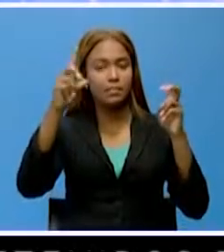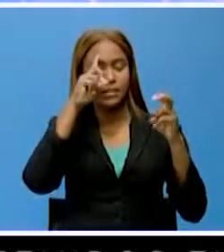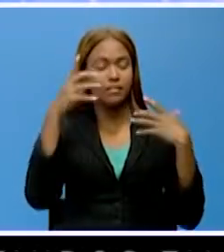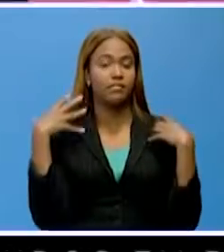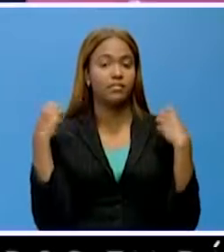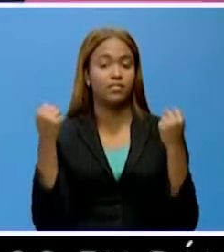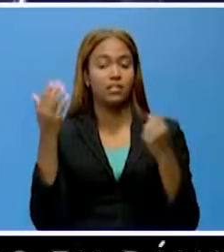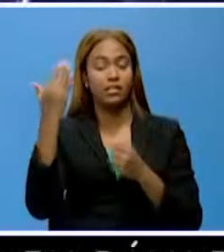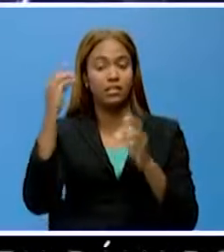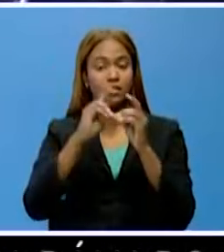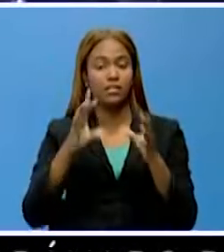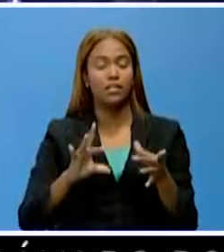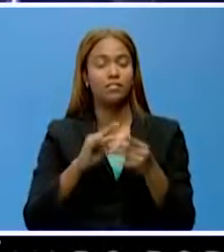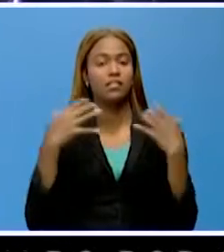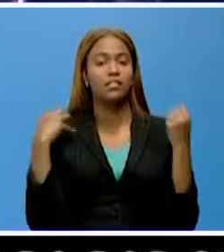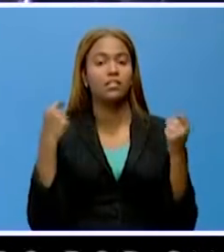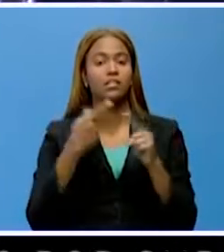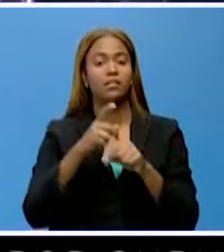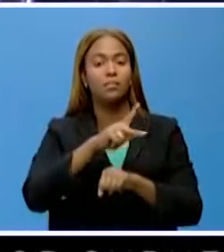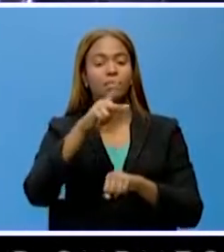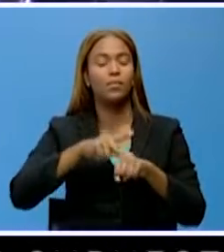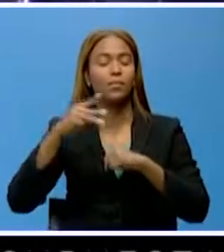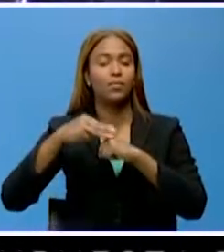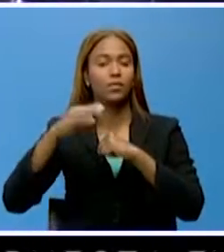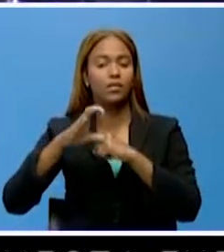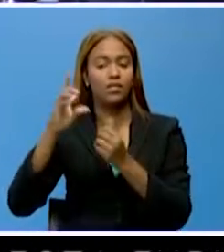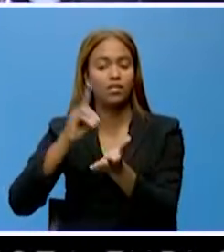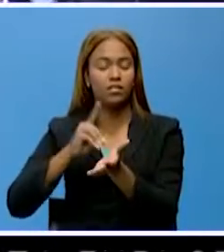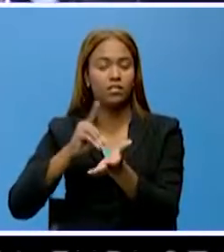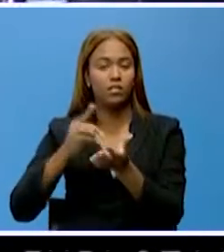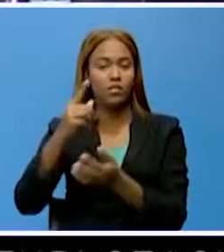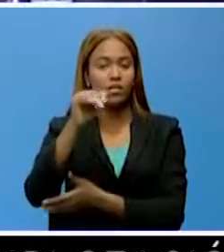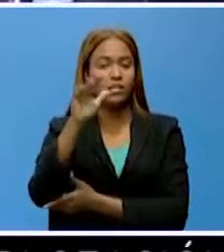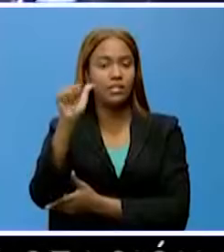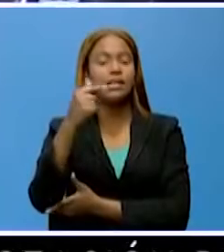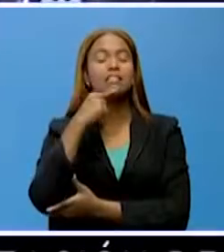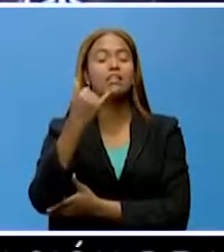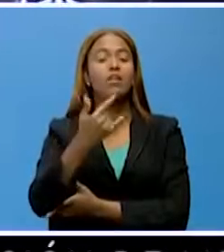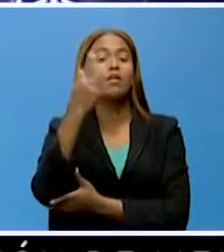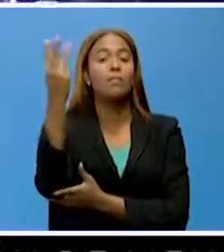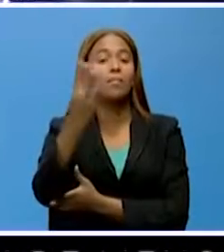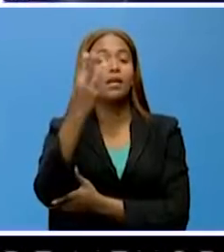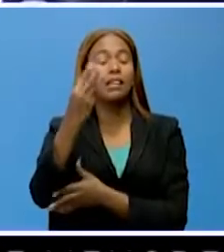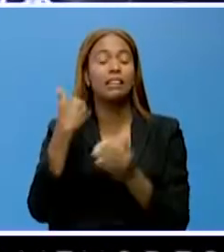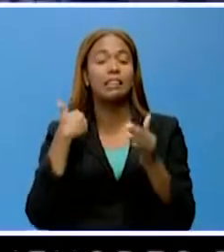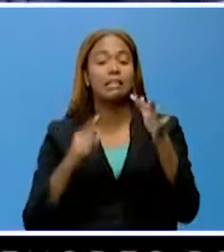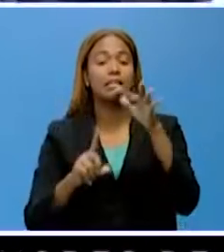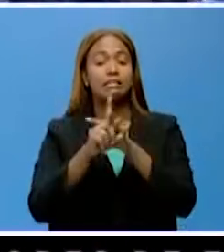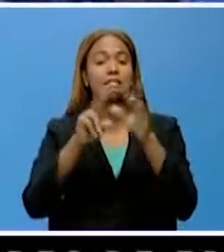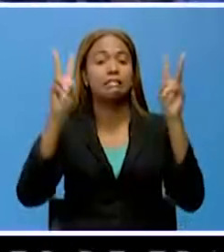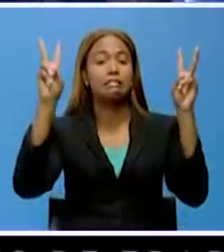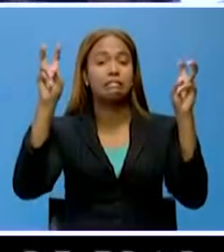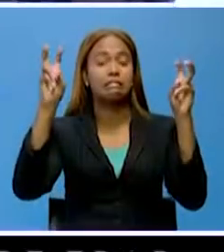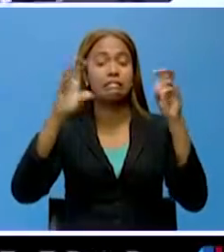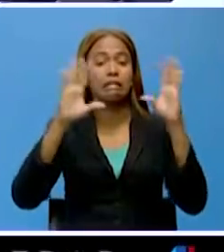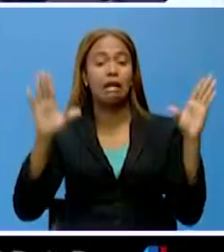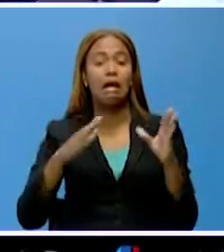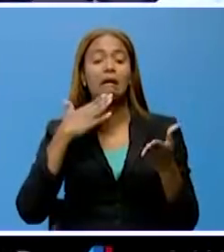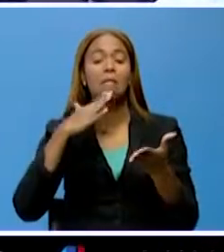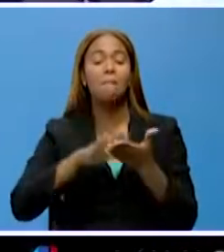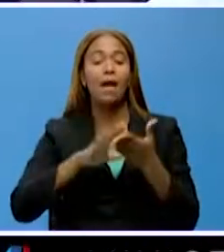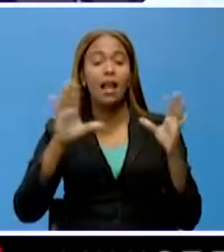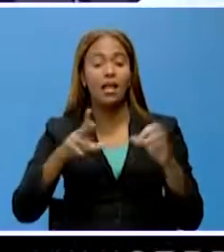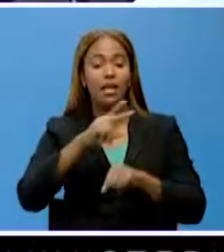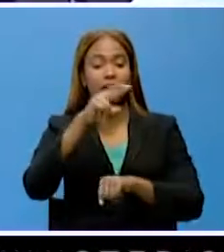salud, y es que el exdirector de salud de la provincia de Monteplata, doctor Rafael García, denunció este miércoles la existencia de un supuesto entramado mafioso en torno a